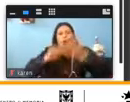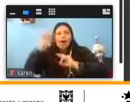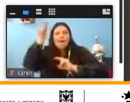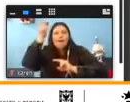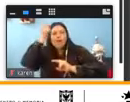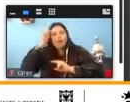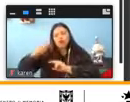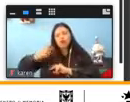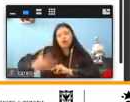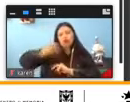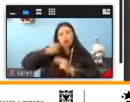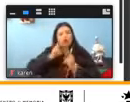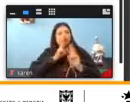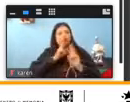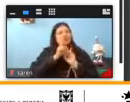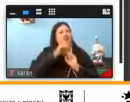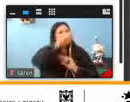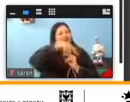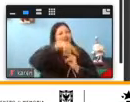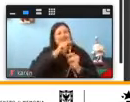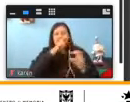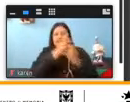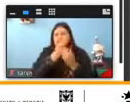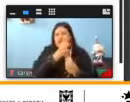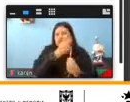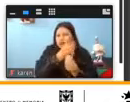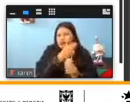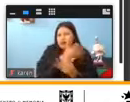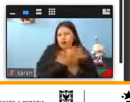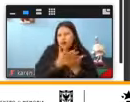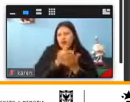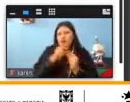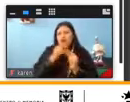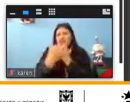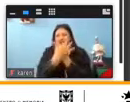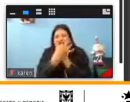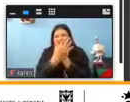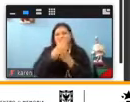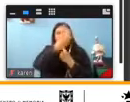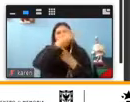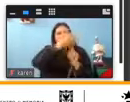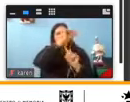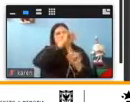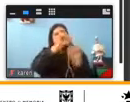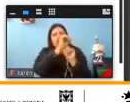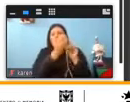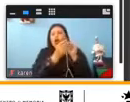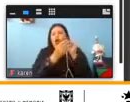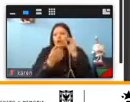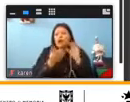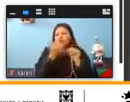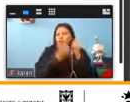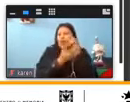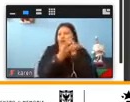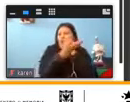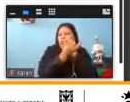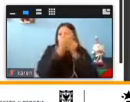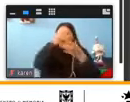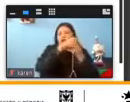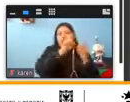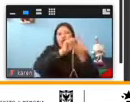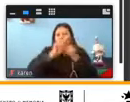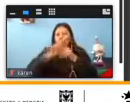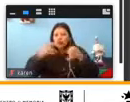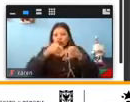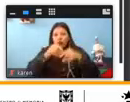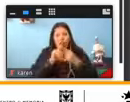esa relación con el conflicto o esas afectaciones también por los conflictos socioecológicos de cada uno de los territorios, pero que no se queda